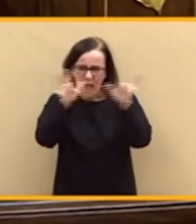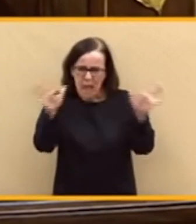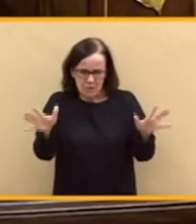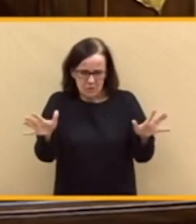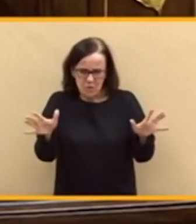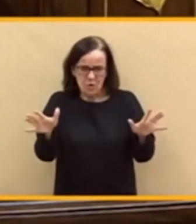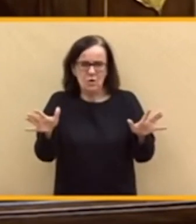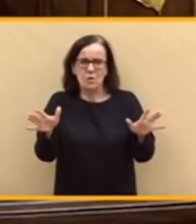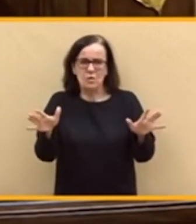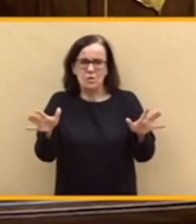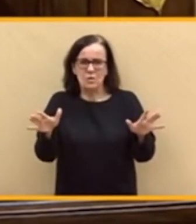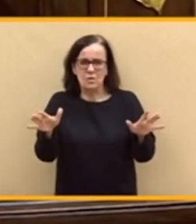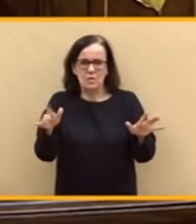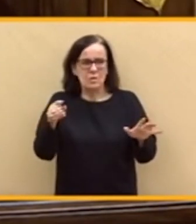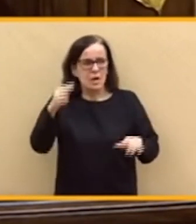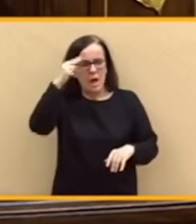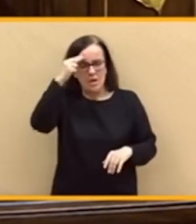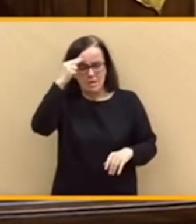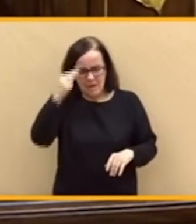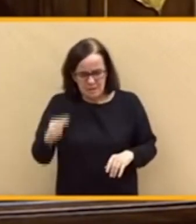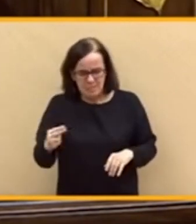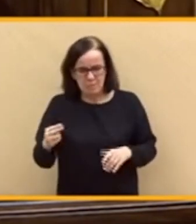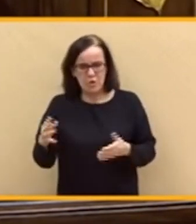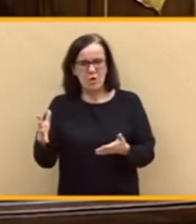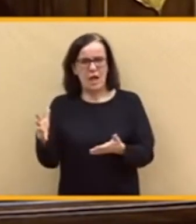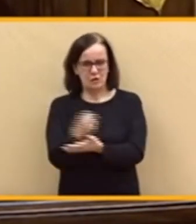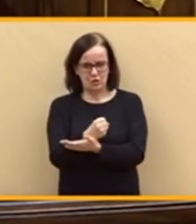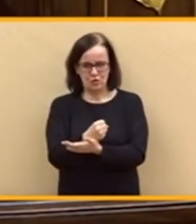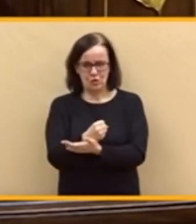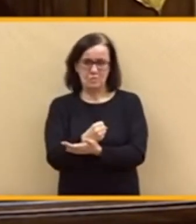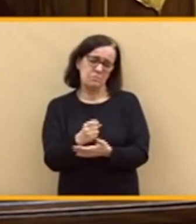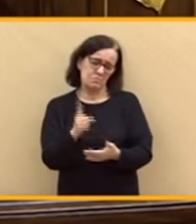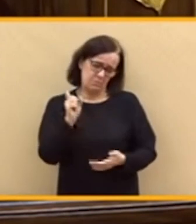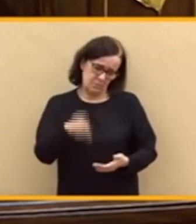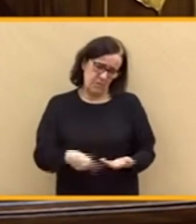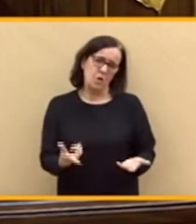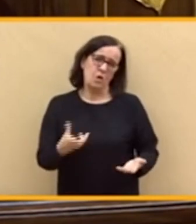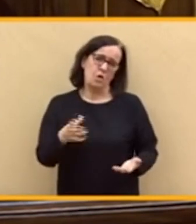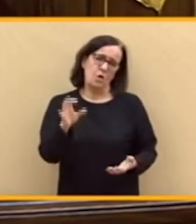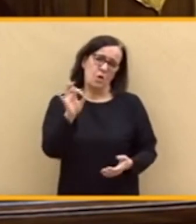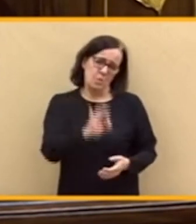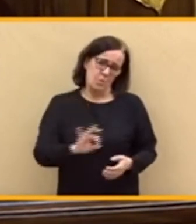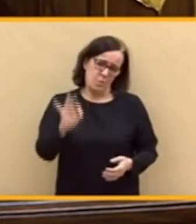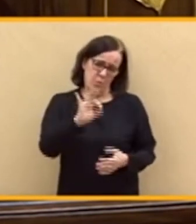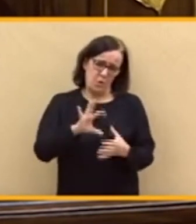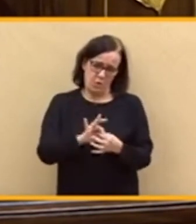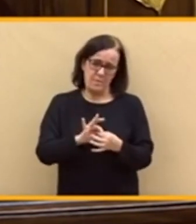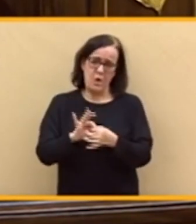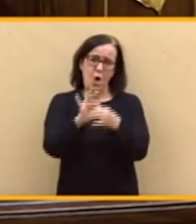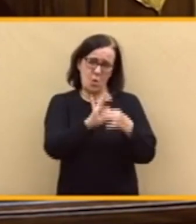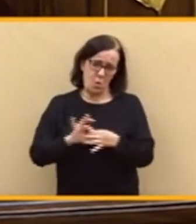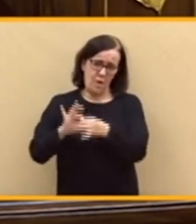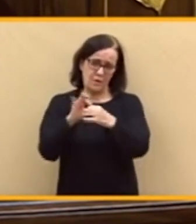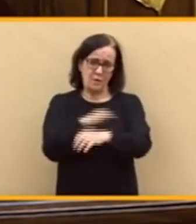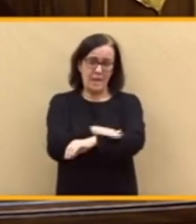con enorme respeto a todos incluido por supuesto podemos miembro de esta colección de gobierno y que